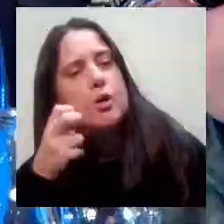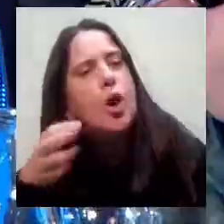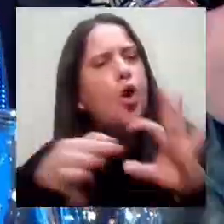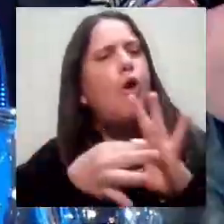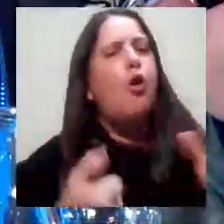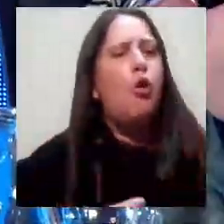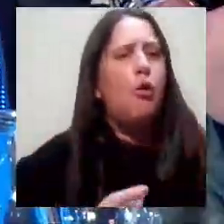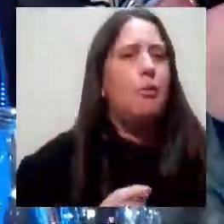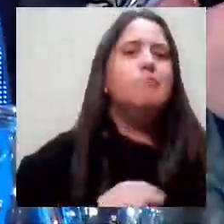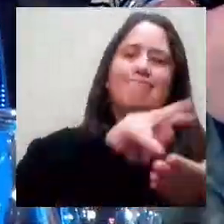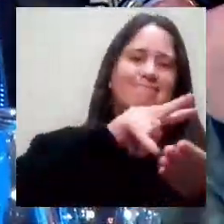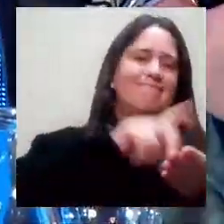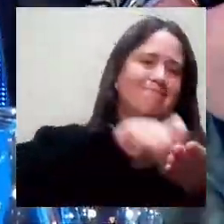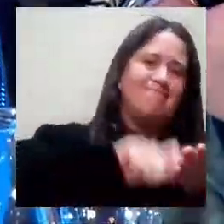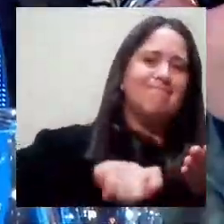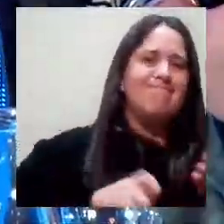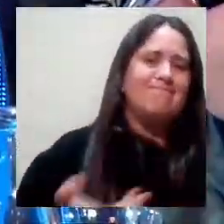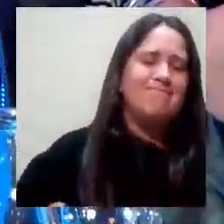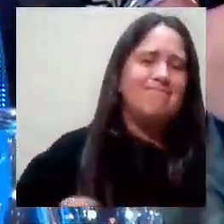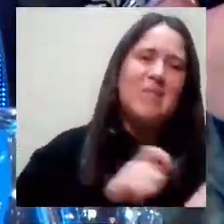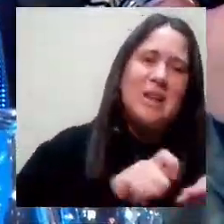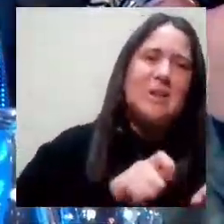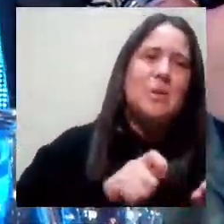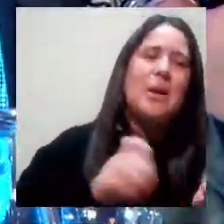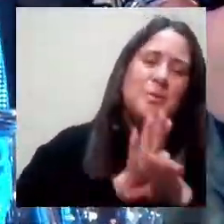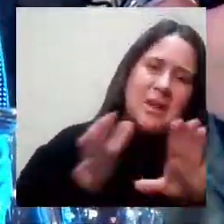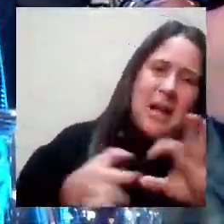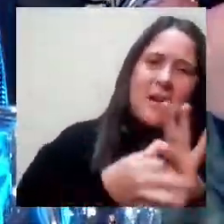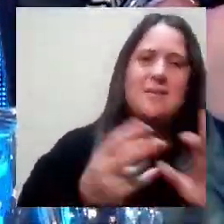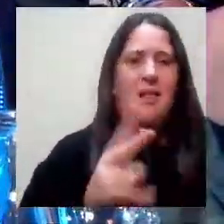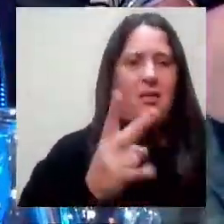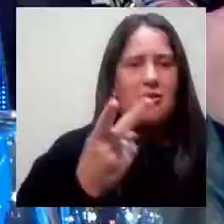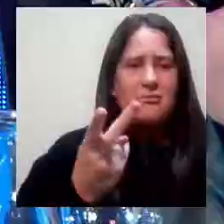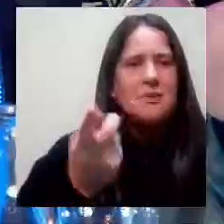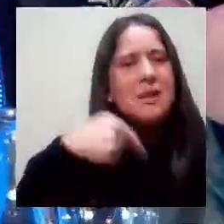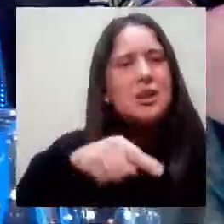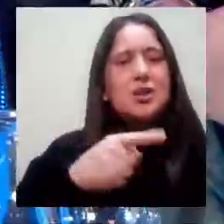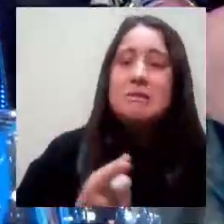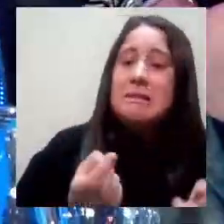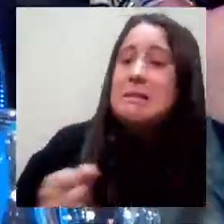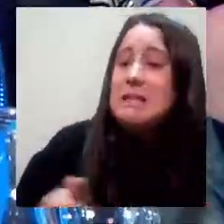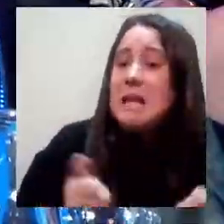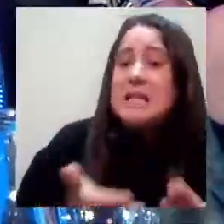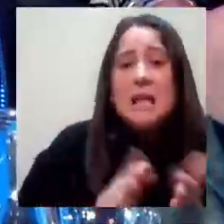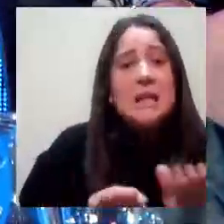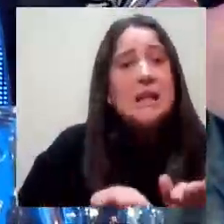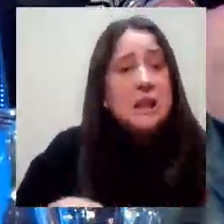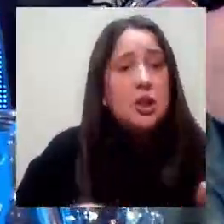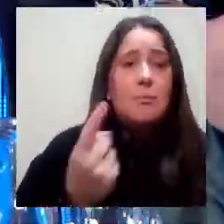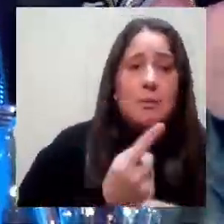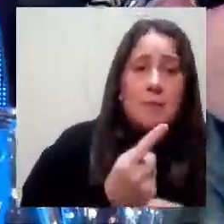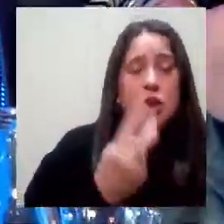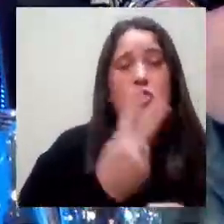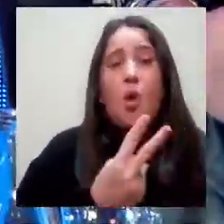de escritura. El sistema de escritura es lo que enlaza esas dos cosas. Entonces, ¿qué necesitan hacer los niños en primero y en